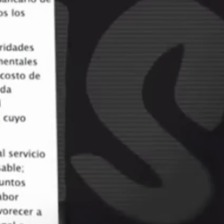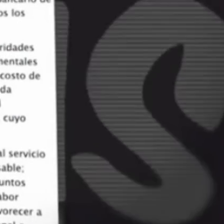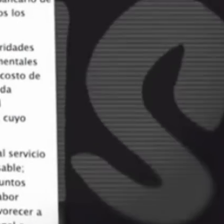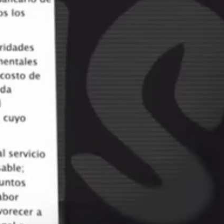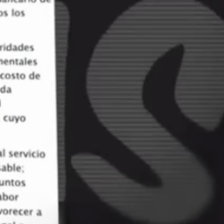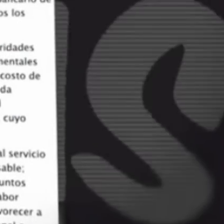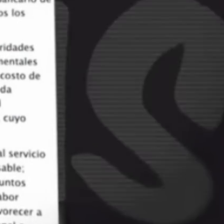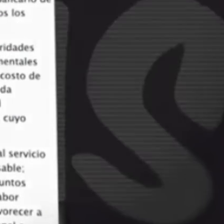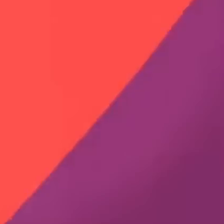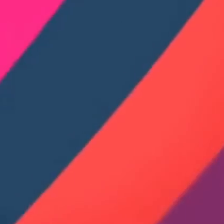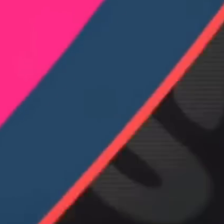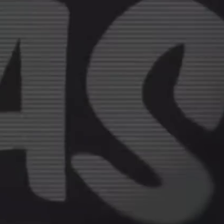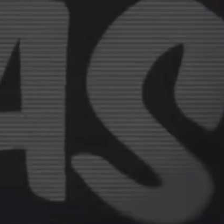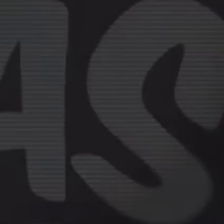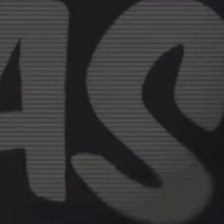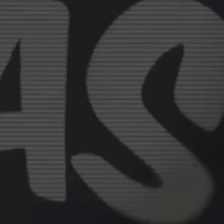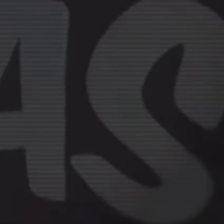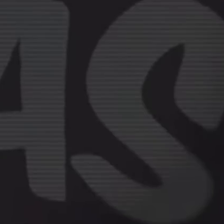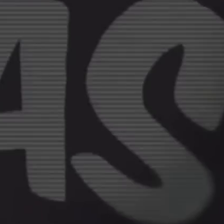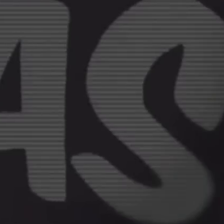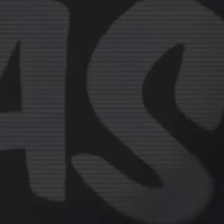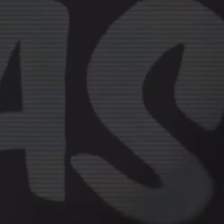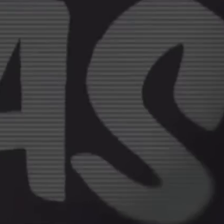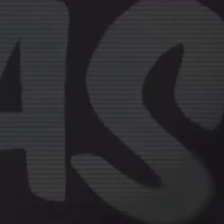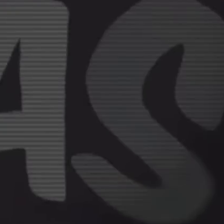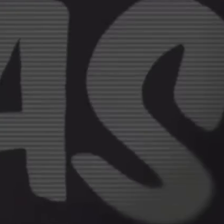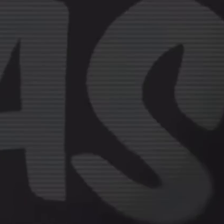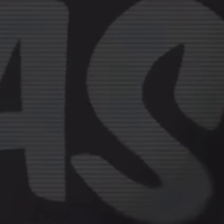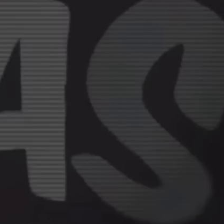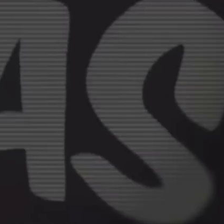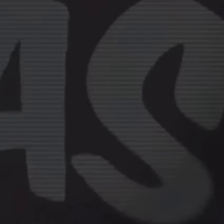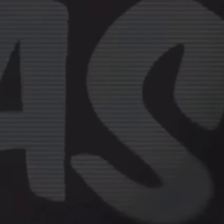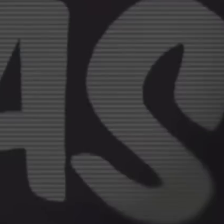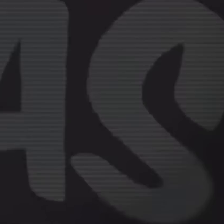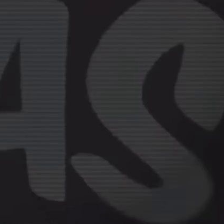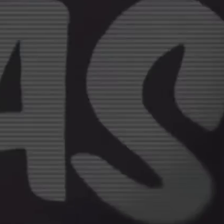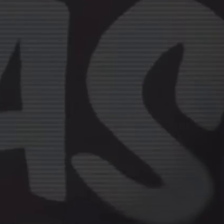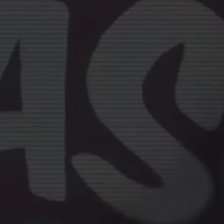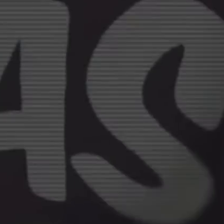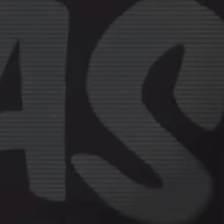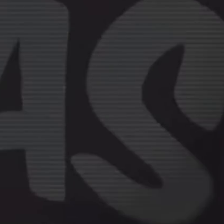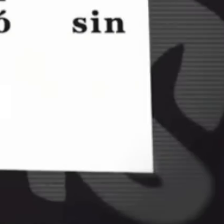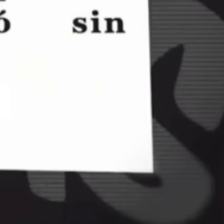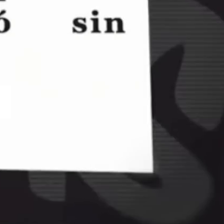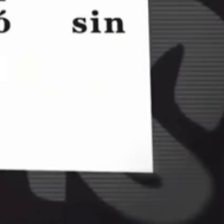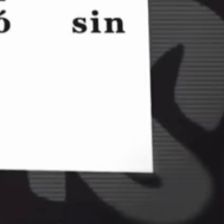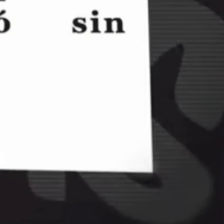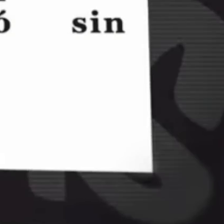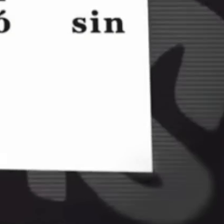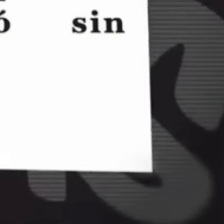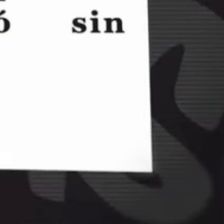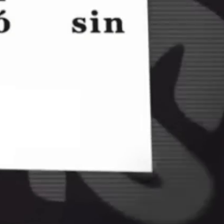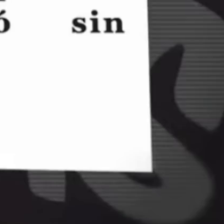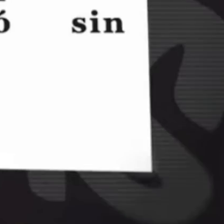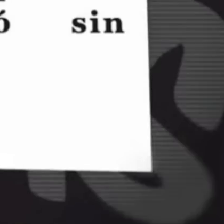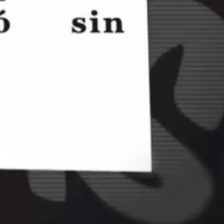o la privatización de ferrocarriles de México. 2. Hoy Ernesto Zedillo se presenta como el salvador de la economía mexicana luego de la crisis de 1995.